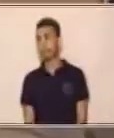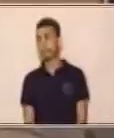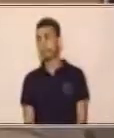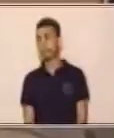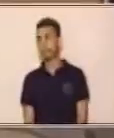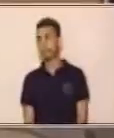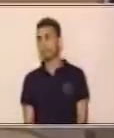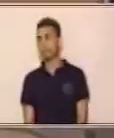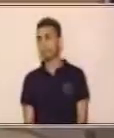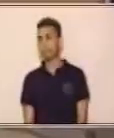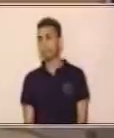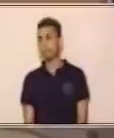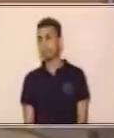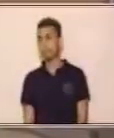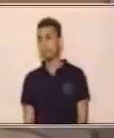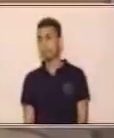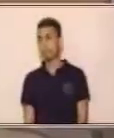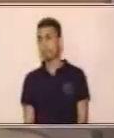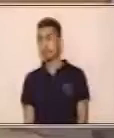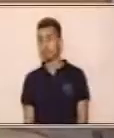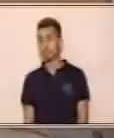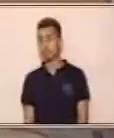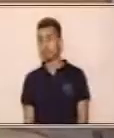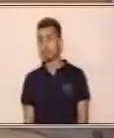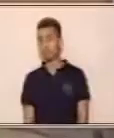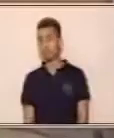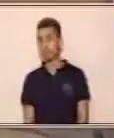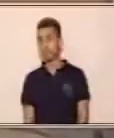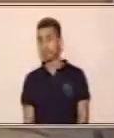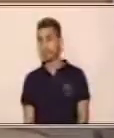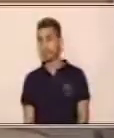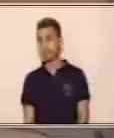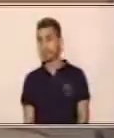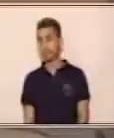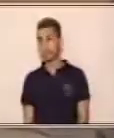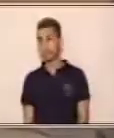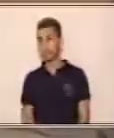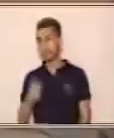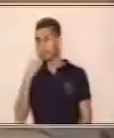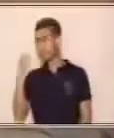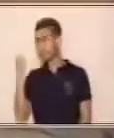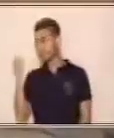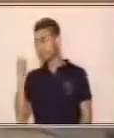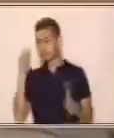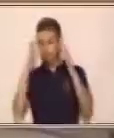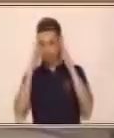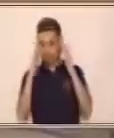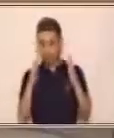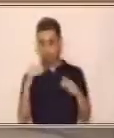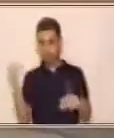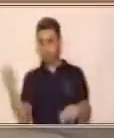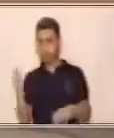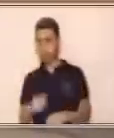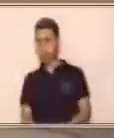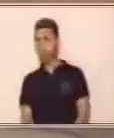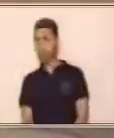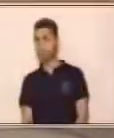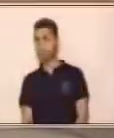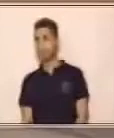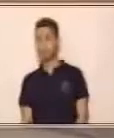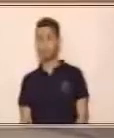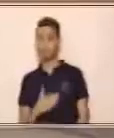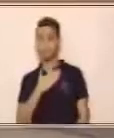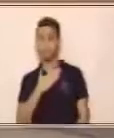ello necesito que le pongamos atención a un caso muy pero muy especial. Vamos a los